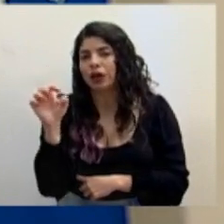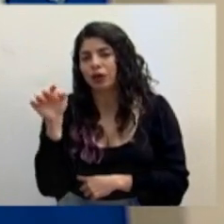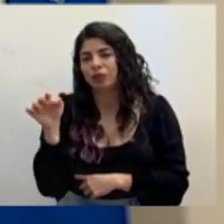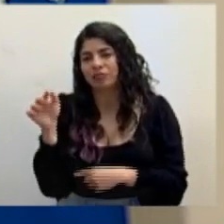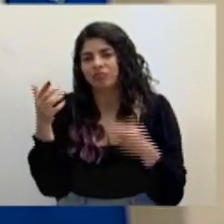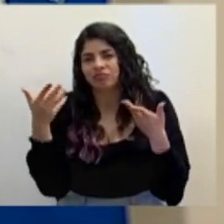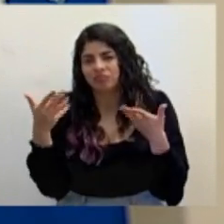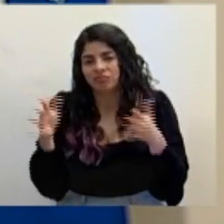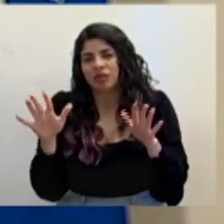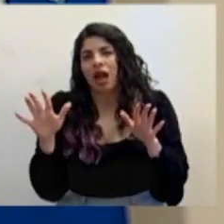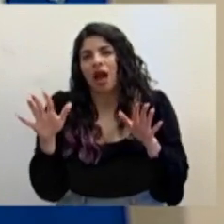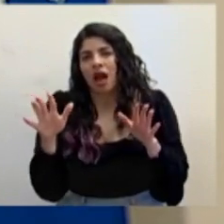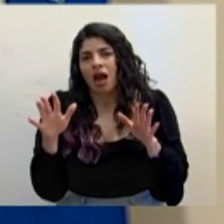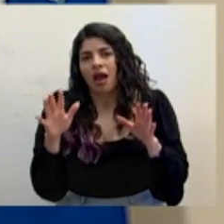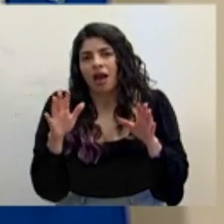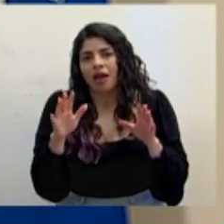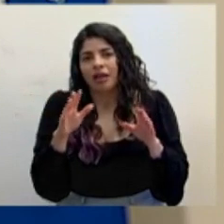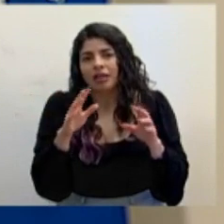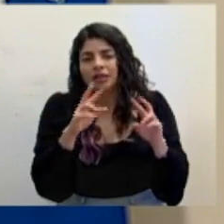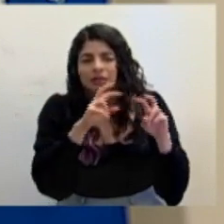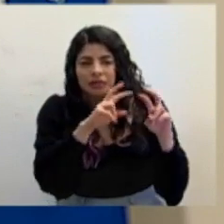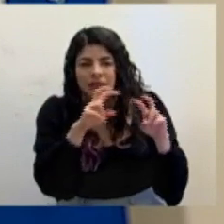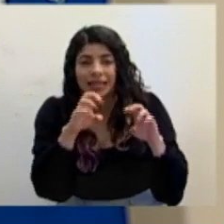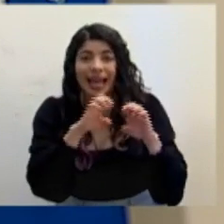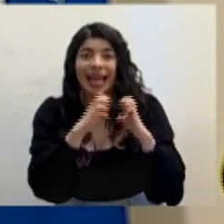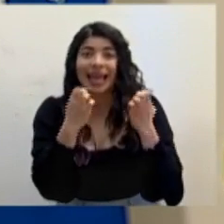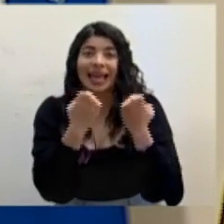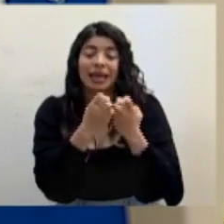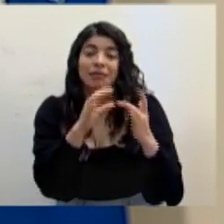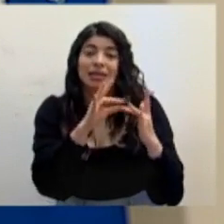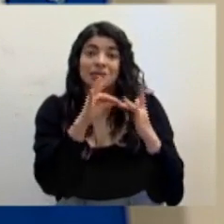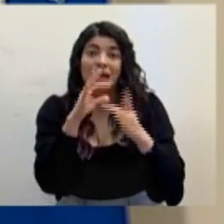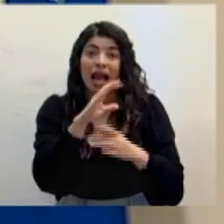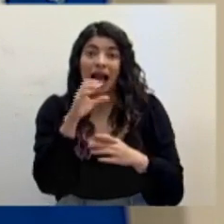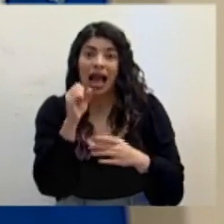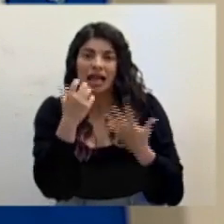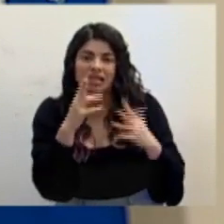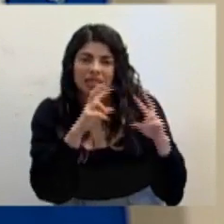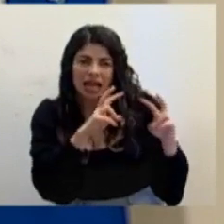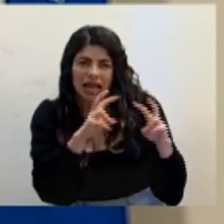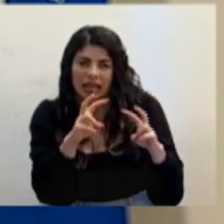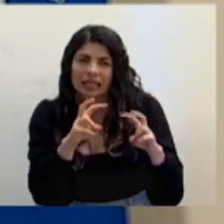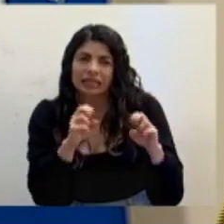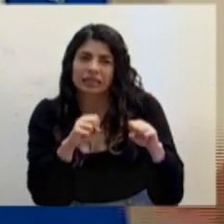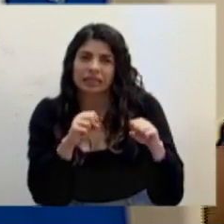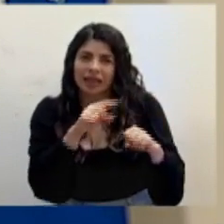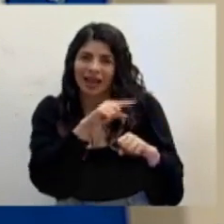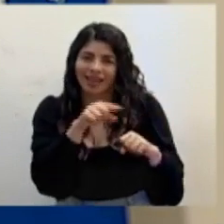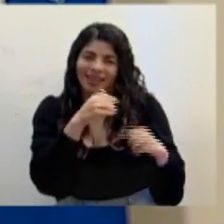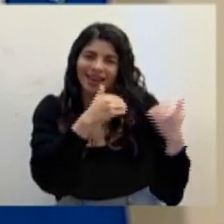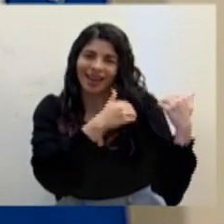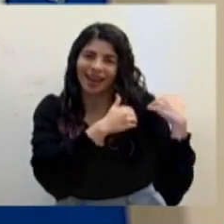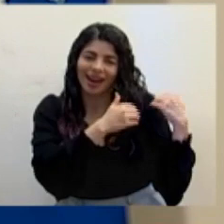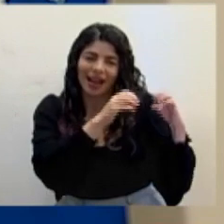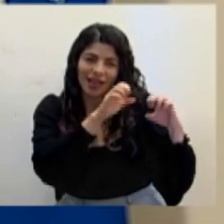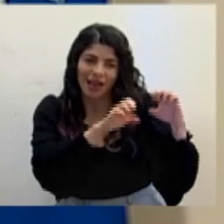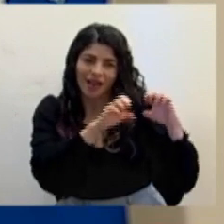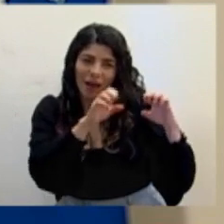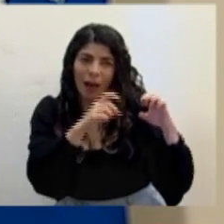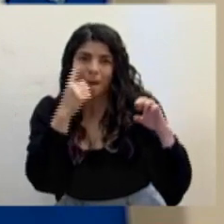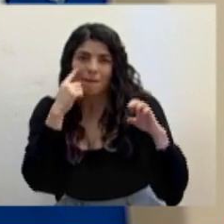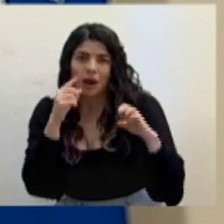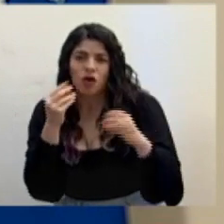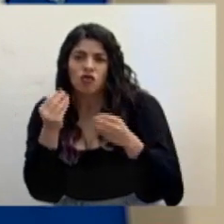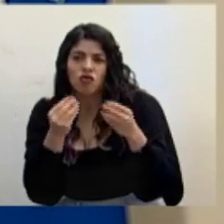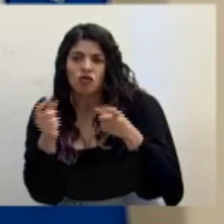ya han construido los escenarios, los equipos especializados de la Caja, que tienen que valorar todo este tema para poder mantener